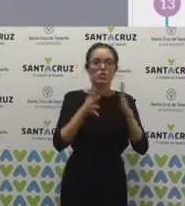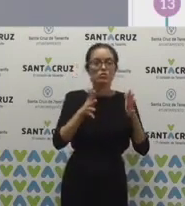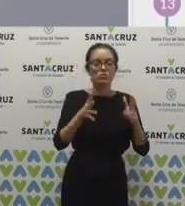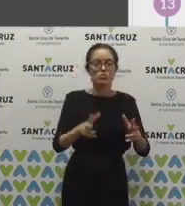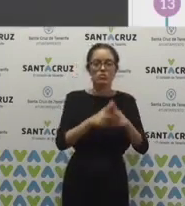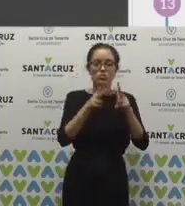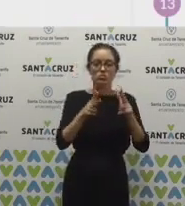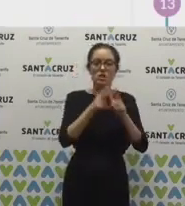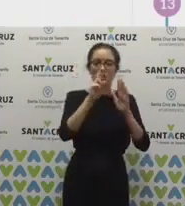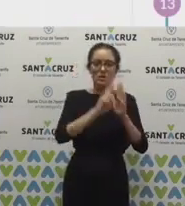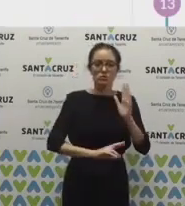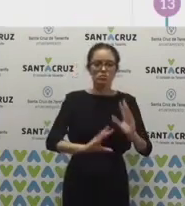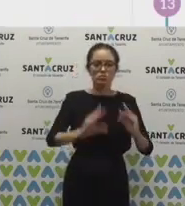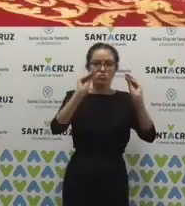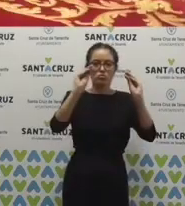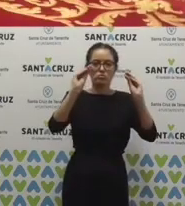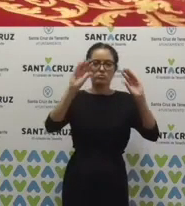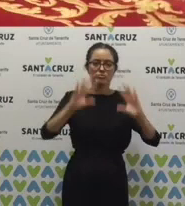municipal